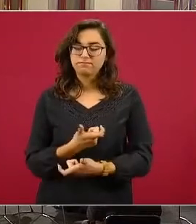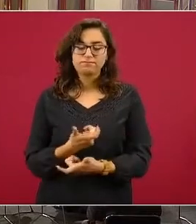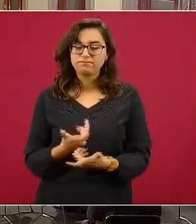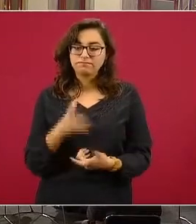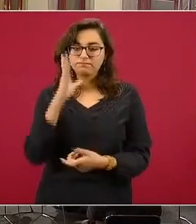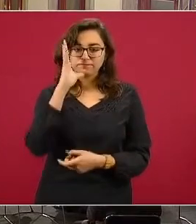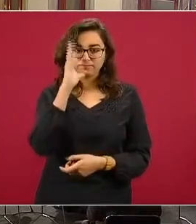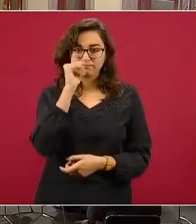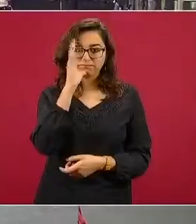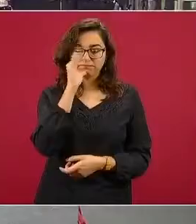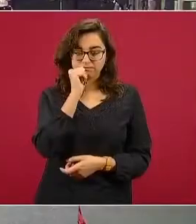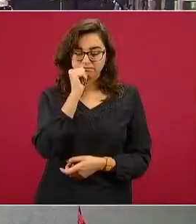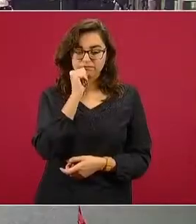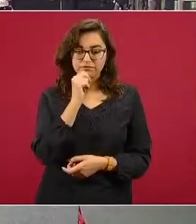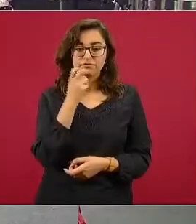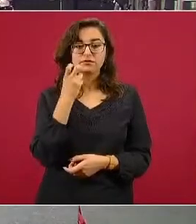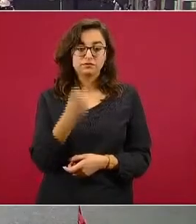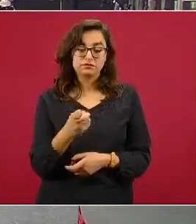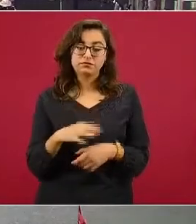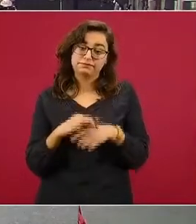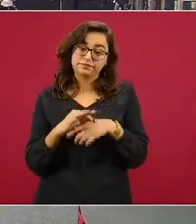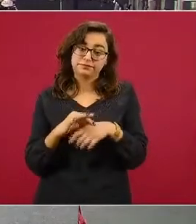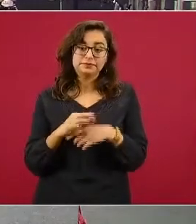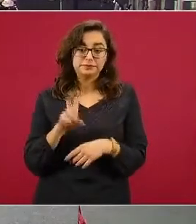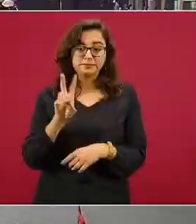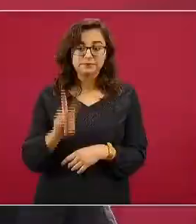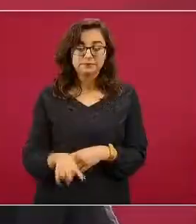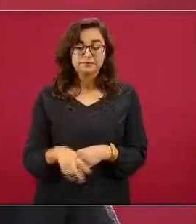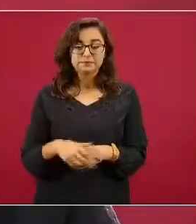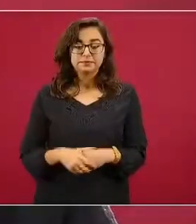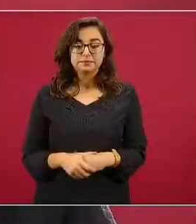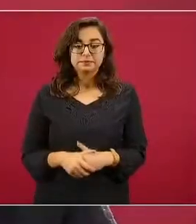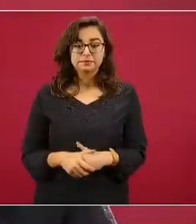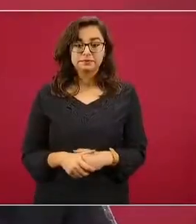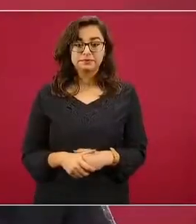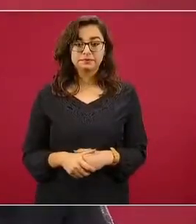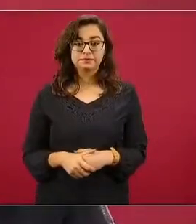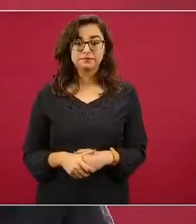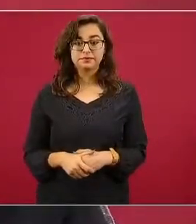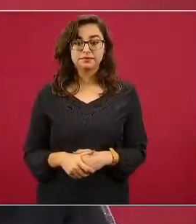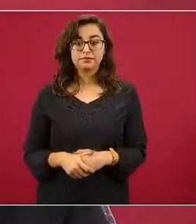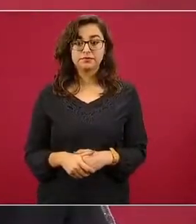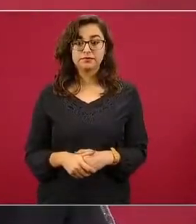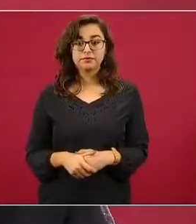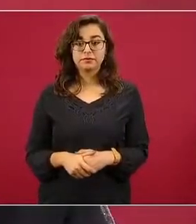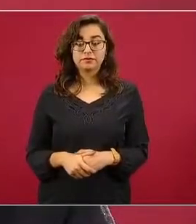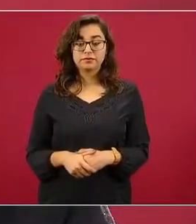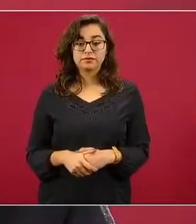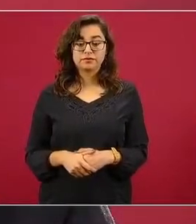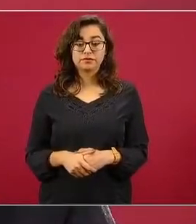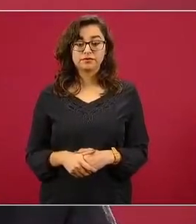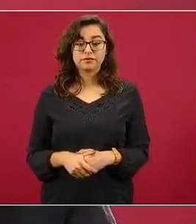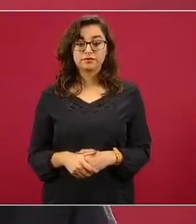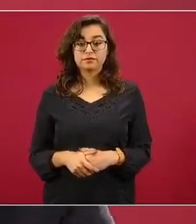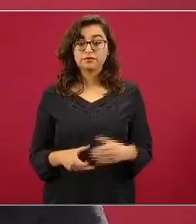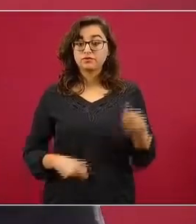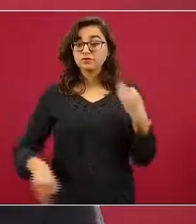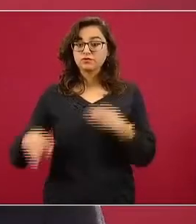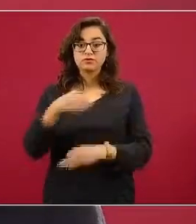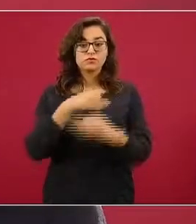origen. Entonces, esta es una realidad. Y aquí, aunque todas y todos quisiéramos que la